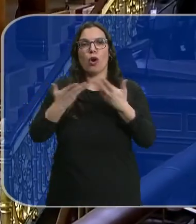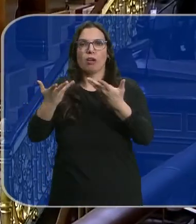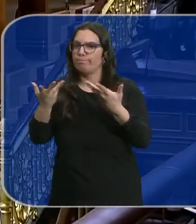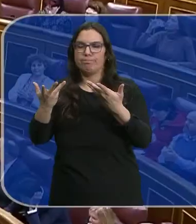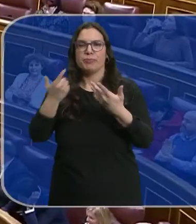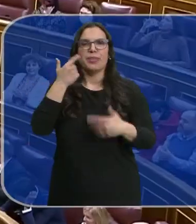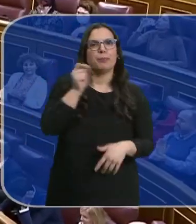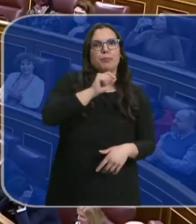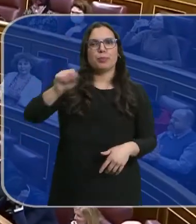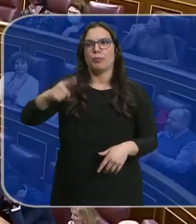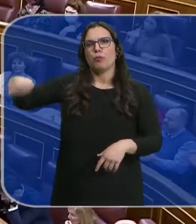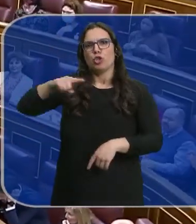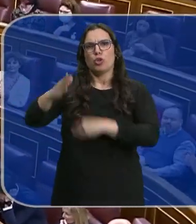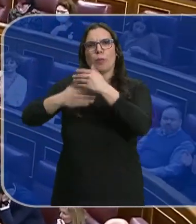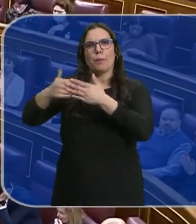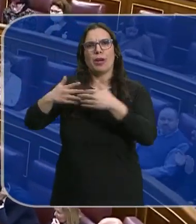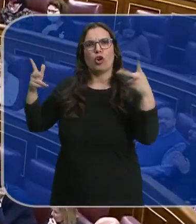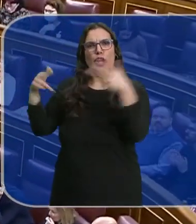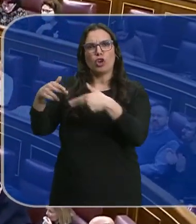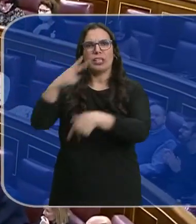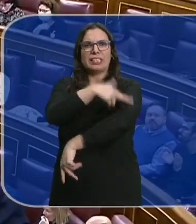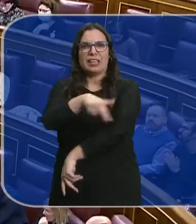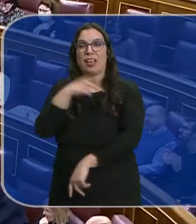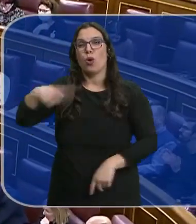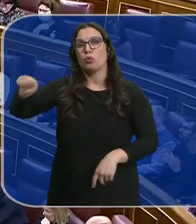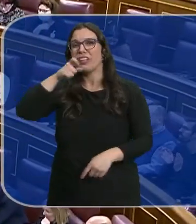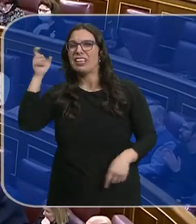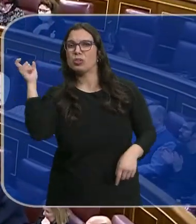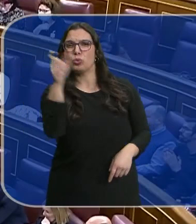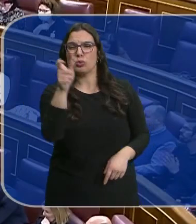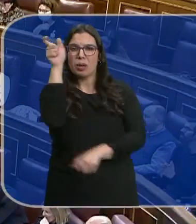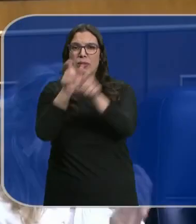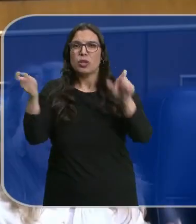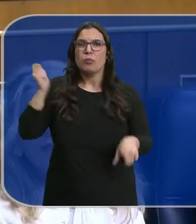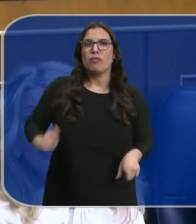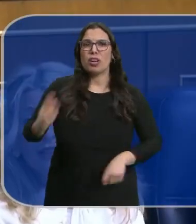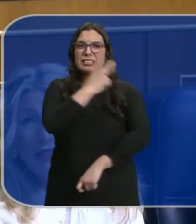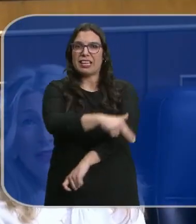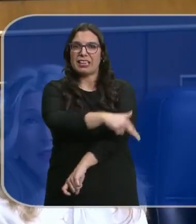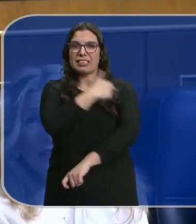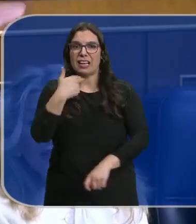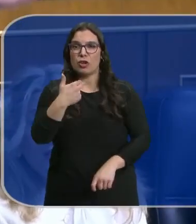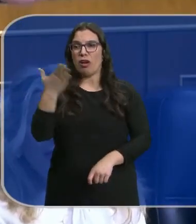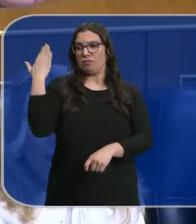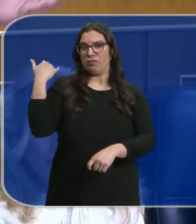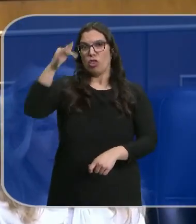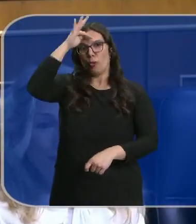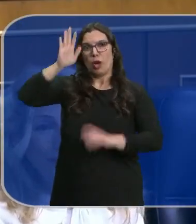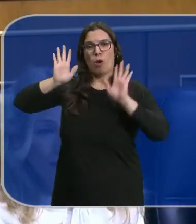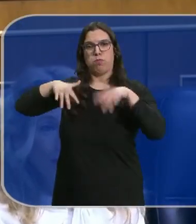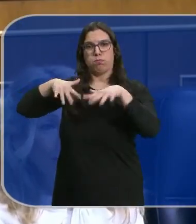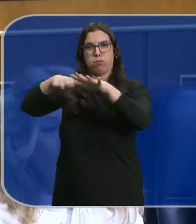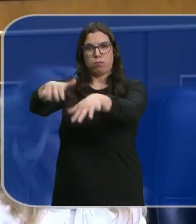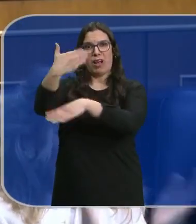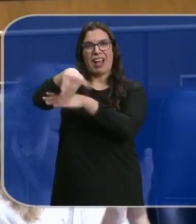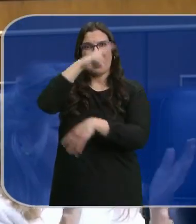los populares recortes en sanidad. Ustedes insultan a la cara a los profesionales sanitarios que se manifestaron el domingo